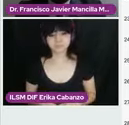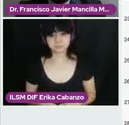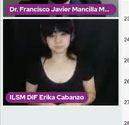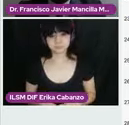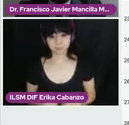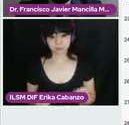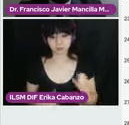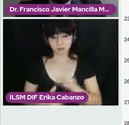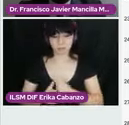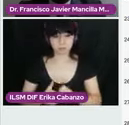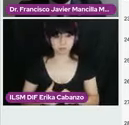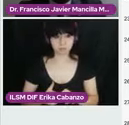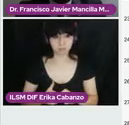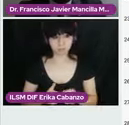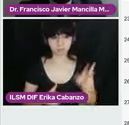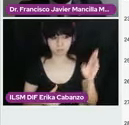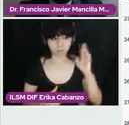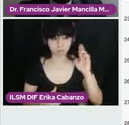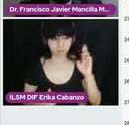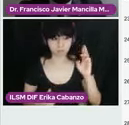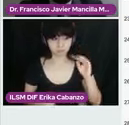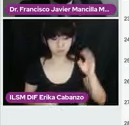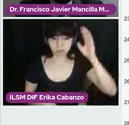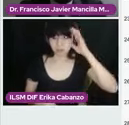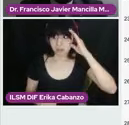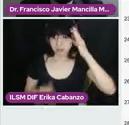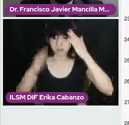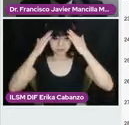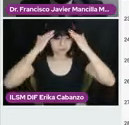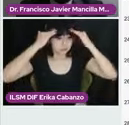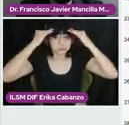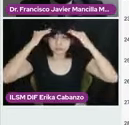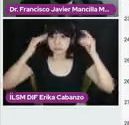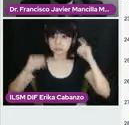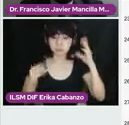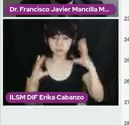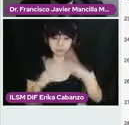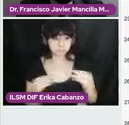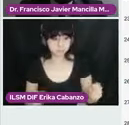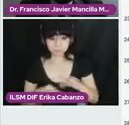zumbido, piensan que van a perder su oído, su medio de trabajo, ¿sí?